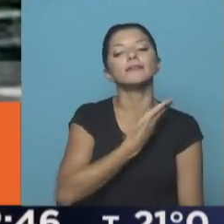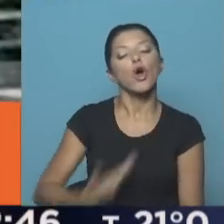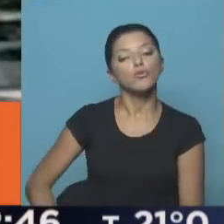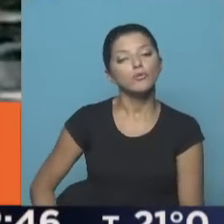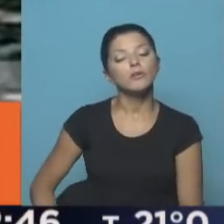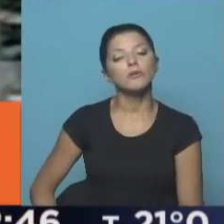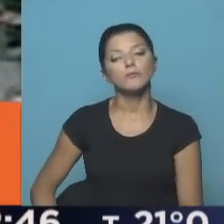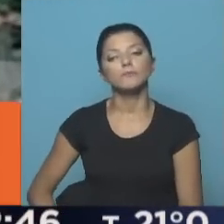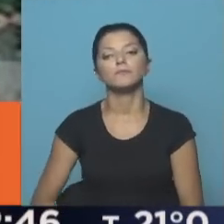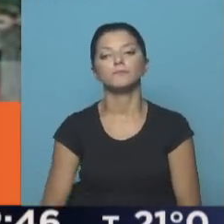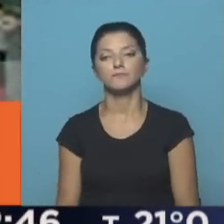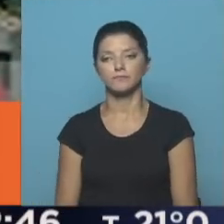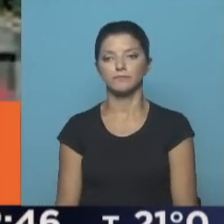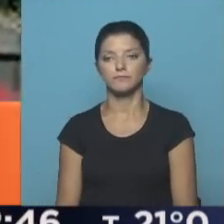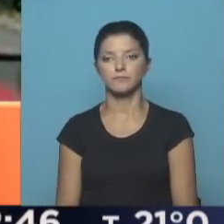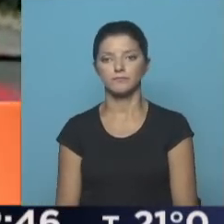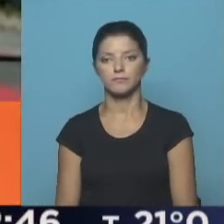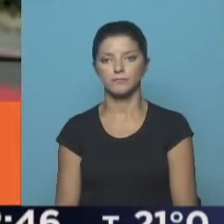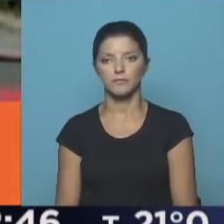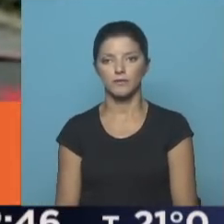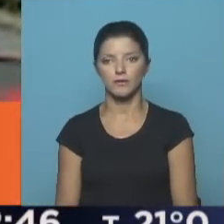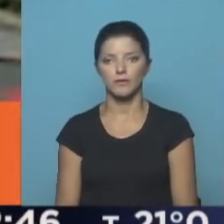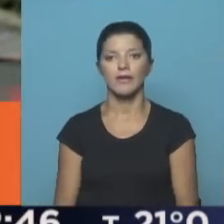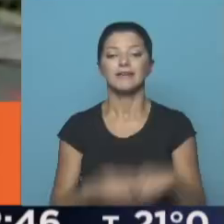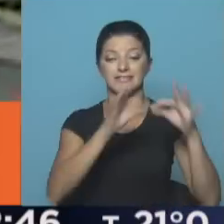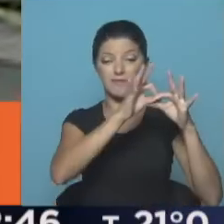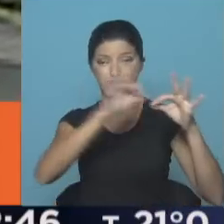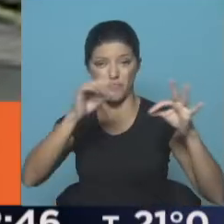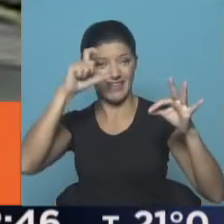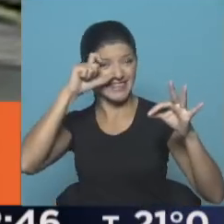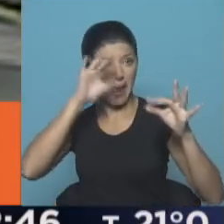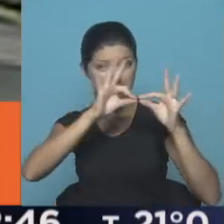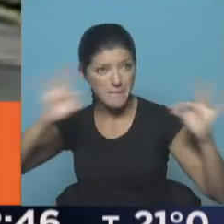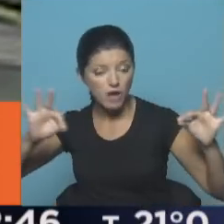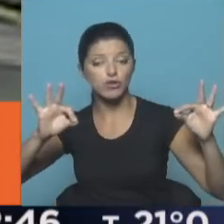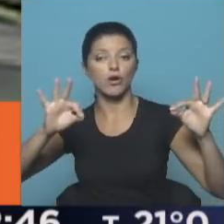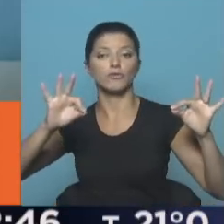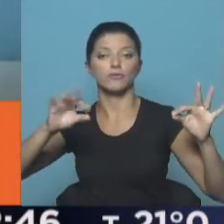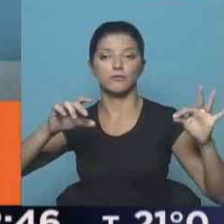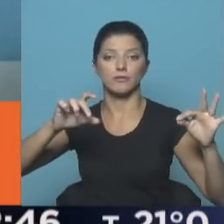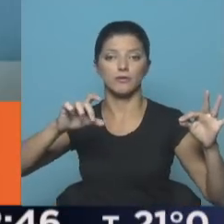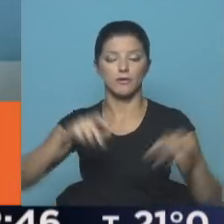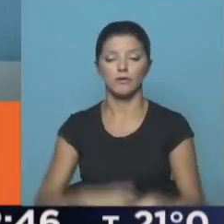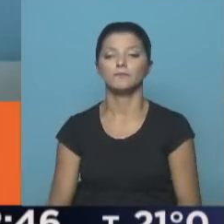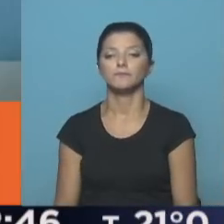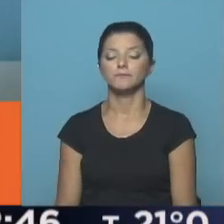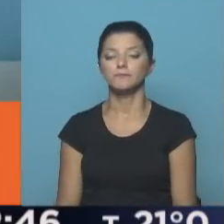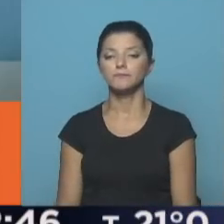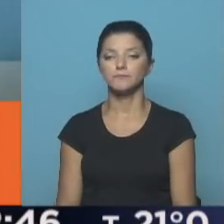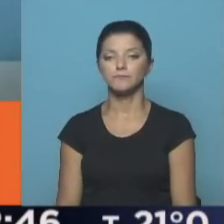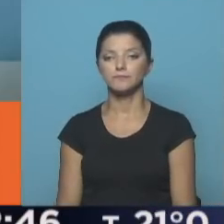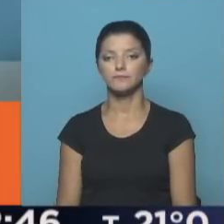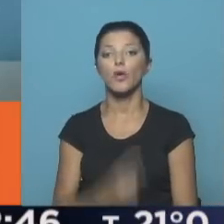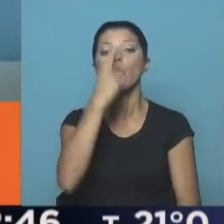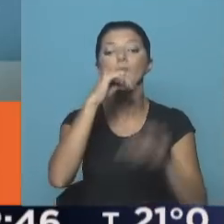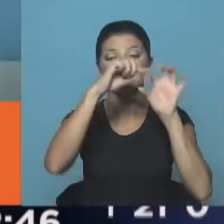que mide 10 metros, que tiene 10 metros de largo, 10.000 kilos, un ¿no? metro, un metro